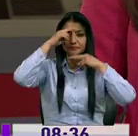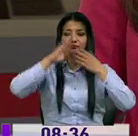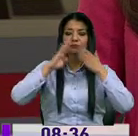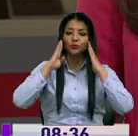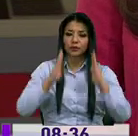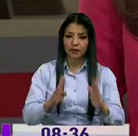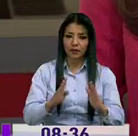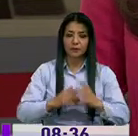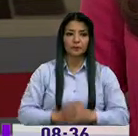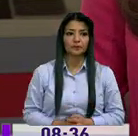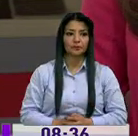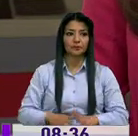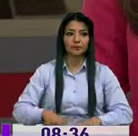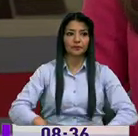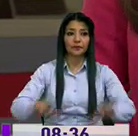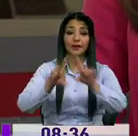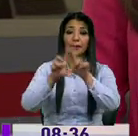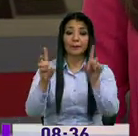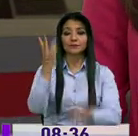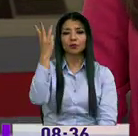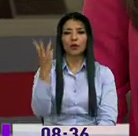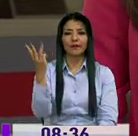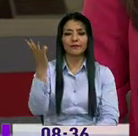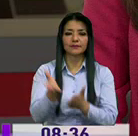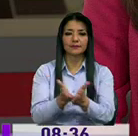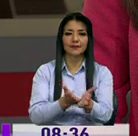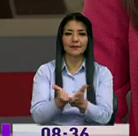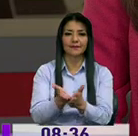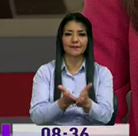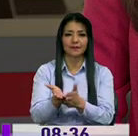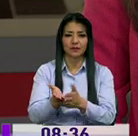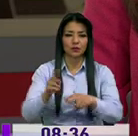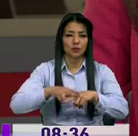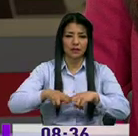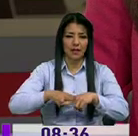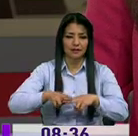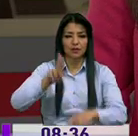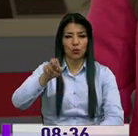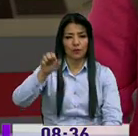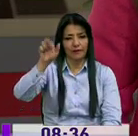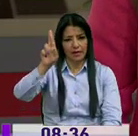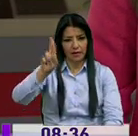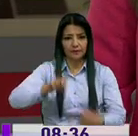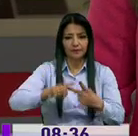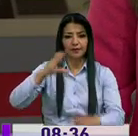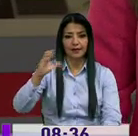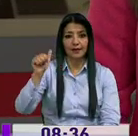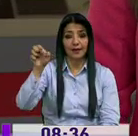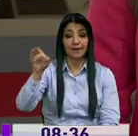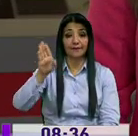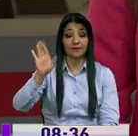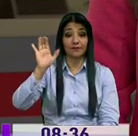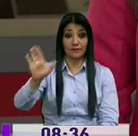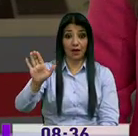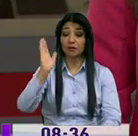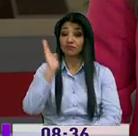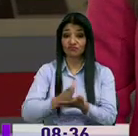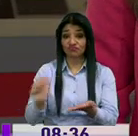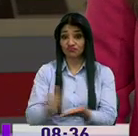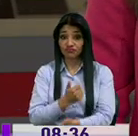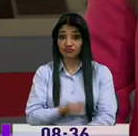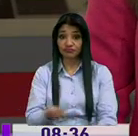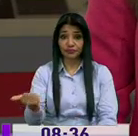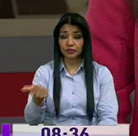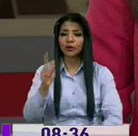comunidad. Que las plataformas tecnológicas que prestan servicio de transporte público como Uber y Cabify no pueden ser canceladas porque no se encuentran regidas por